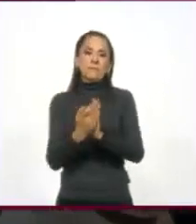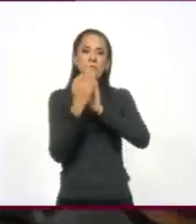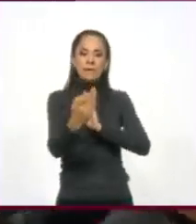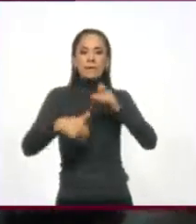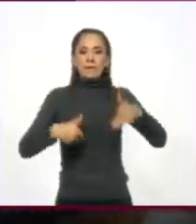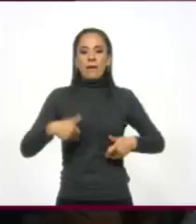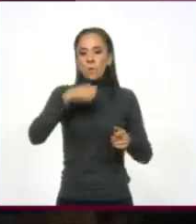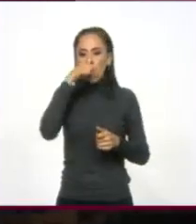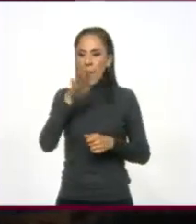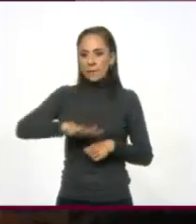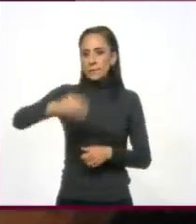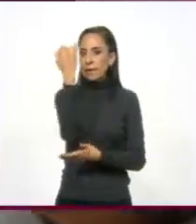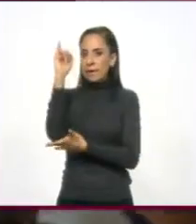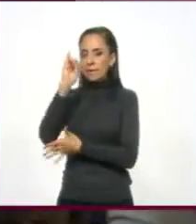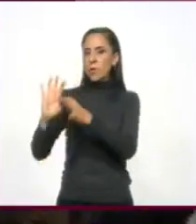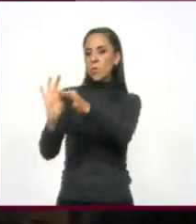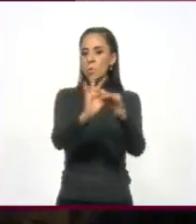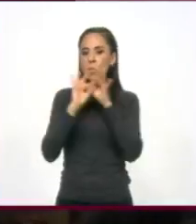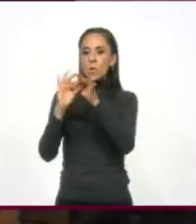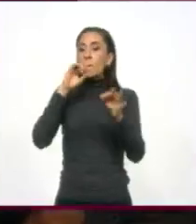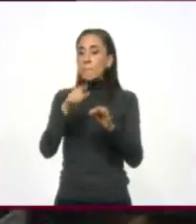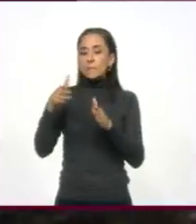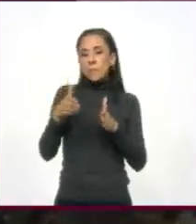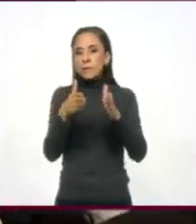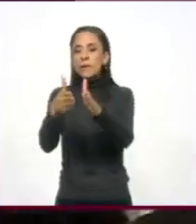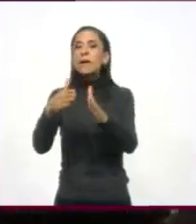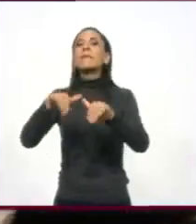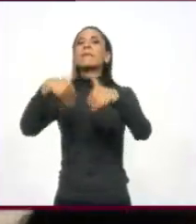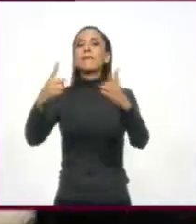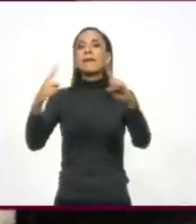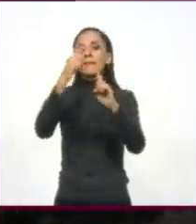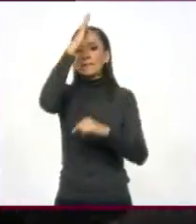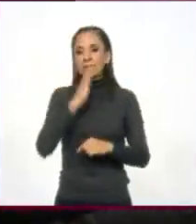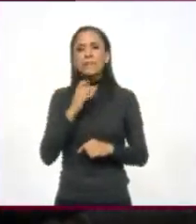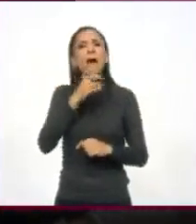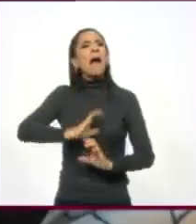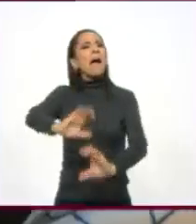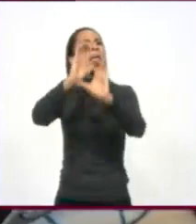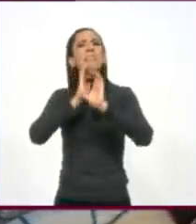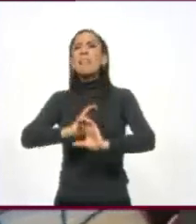el Jardín Unión, y la pendiente que conduce a la Basílica, avanzaban entonando el Cielito Lindo.